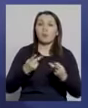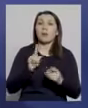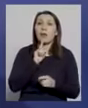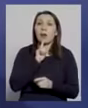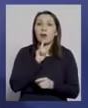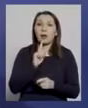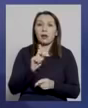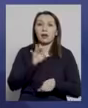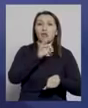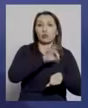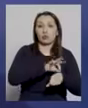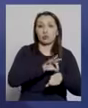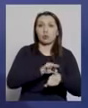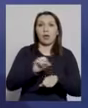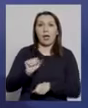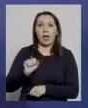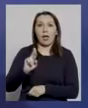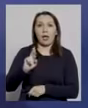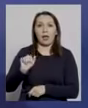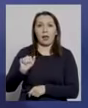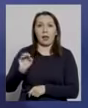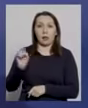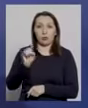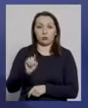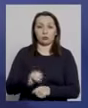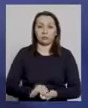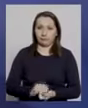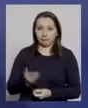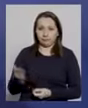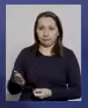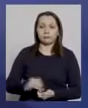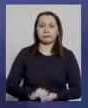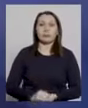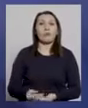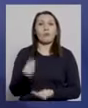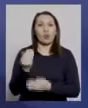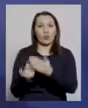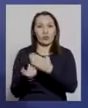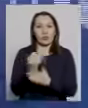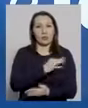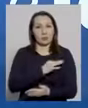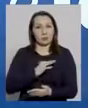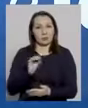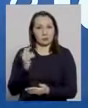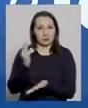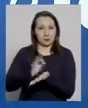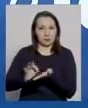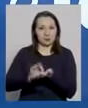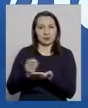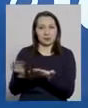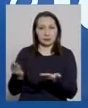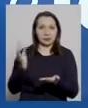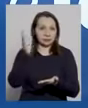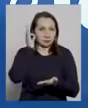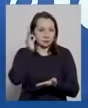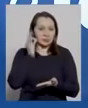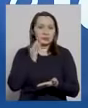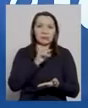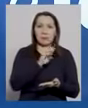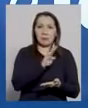por el doctor Araos. Rafael. Buenos días, ministro, subsecretaria, Jiménez,